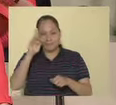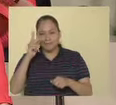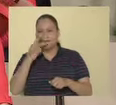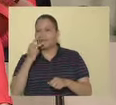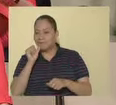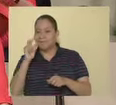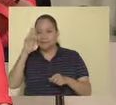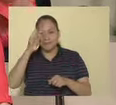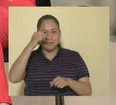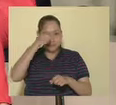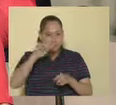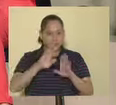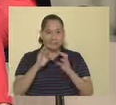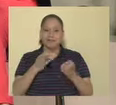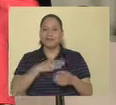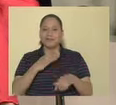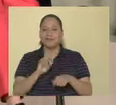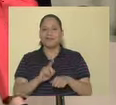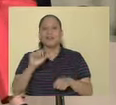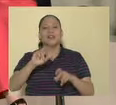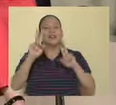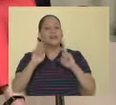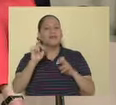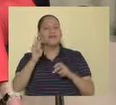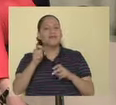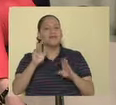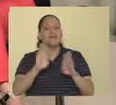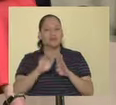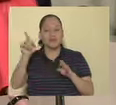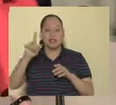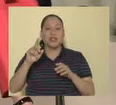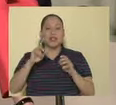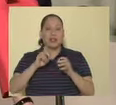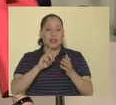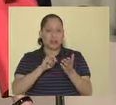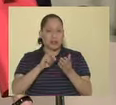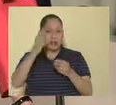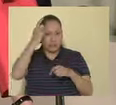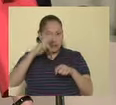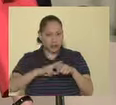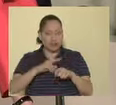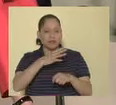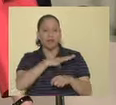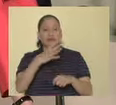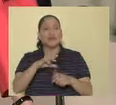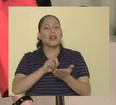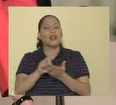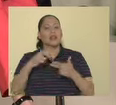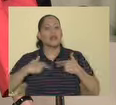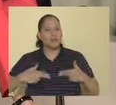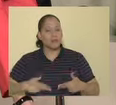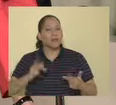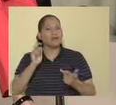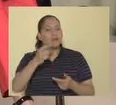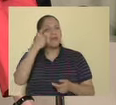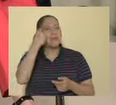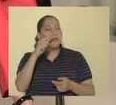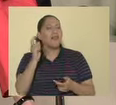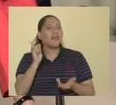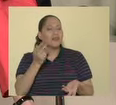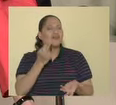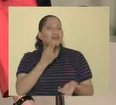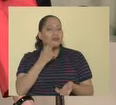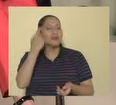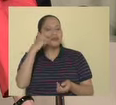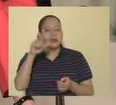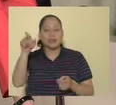¿Cómo están? Buenos días. Vamos a hablar de qué sirve la Dirección General de Derechos Humanos de ¿Para Sedena. qué servirá, no? ¿Para qué servirá? Una dirección Exacto. de derechos humanos dentro de